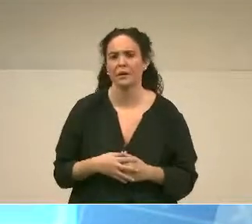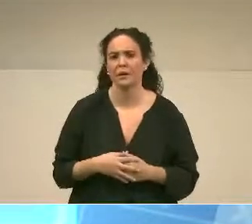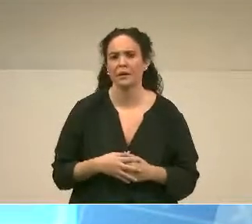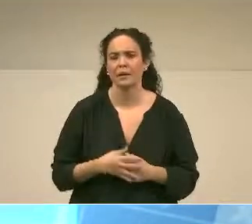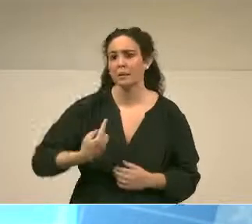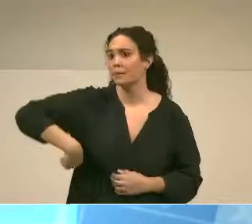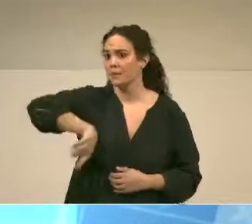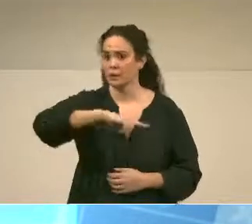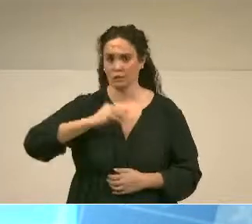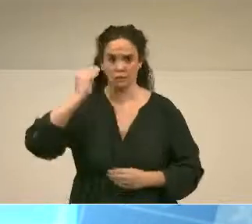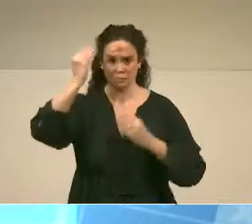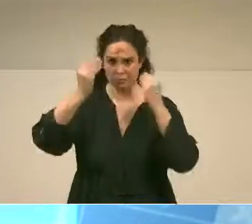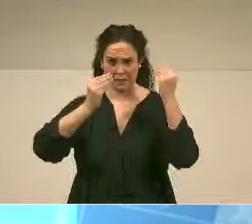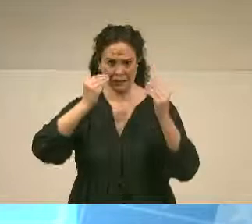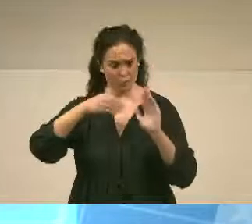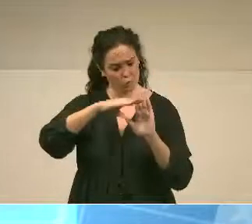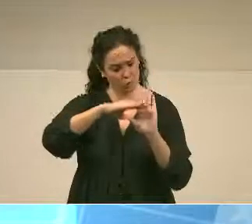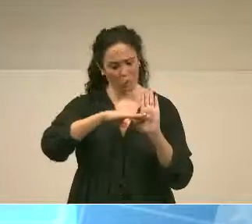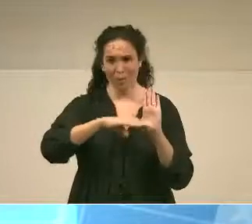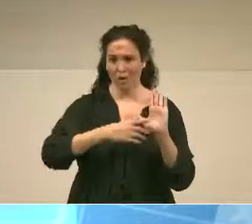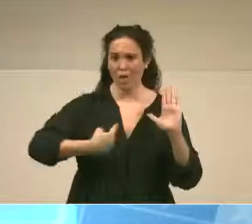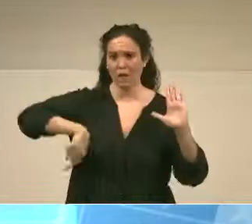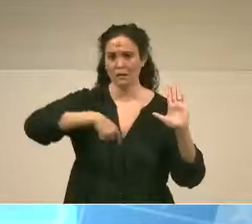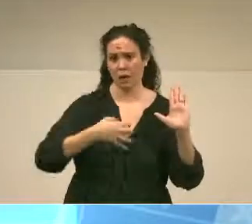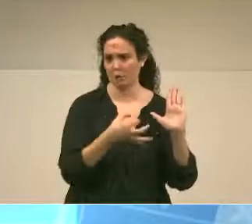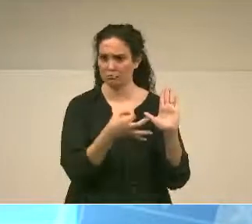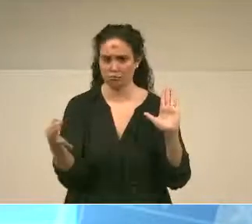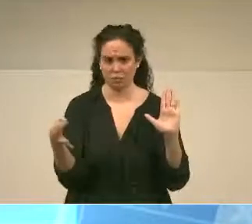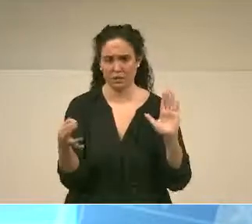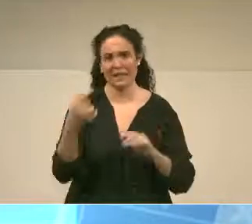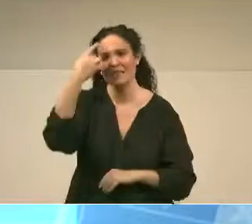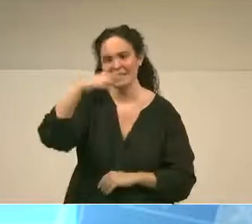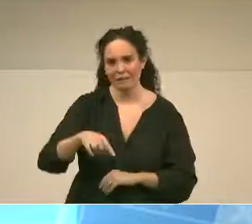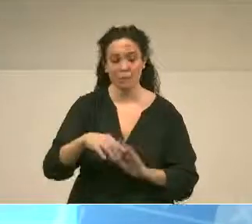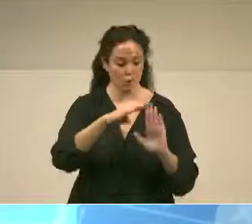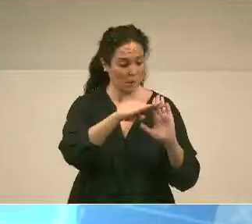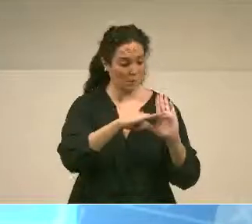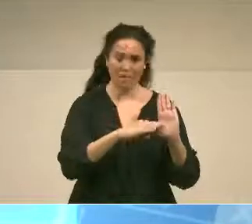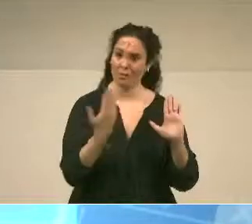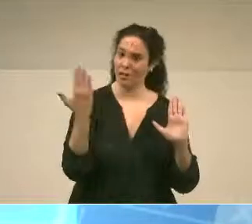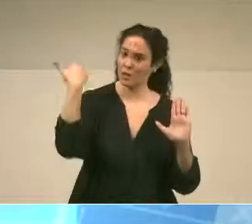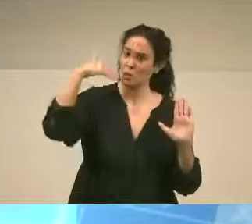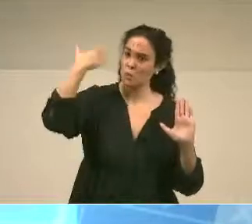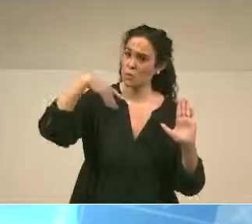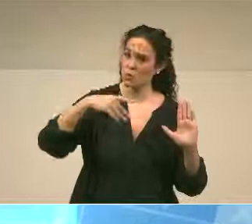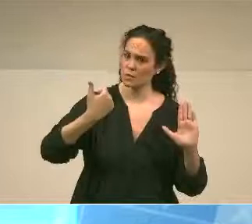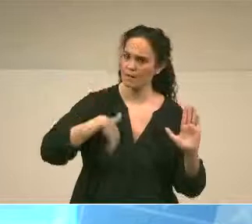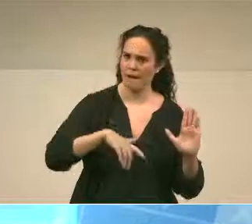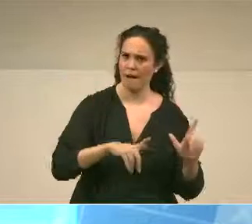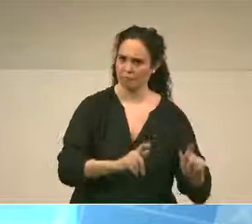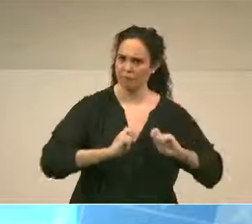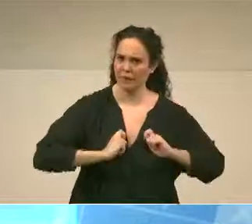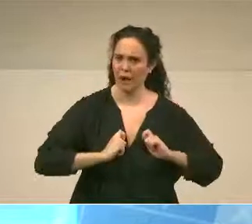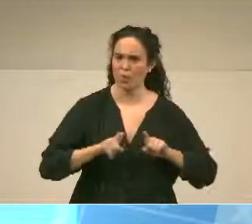contamos con las medidas adecuadas. Sabemos que en otros momentos estas medidas nos han permitido revertir la